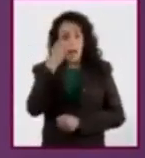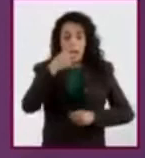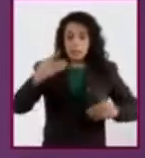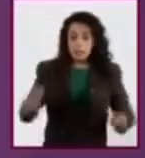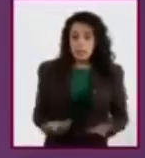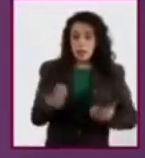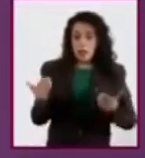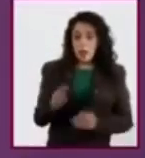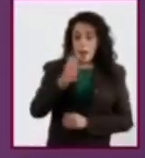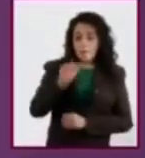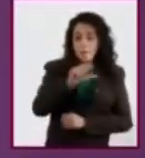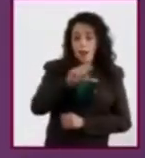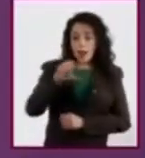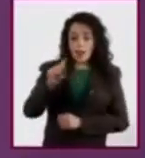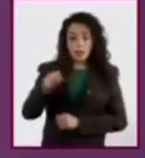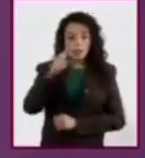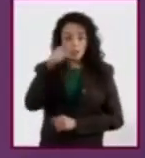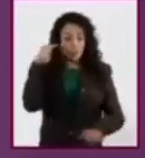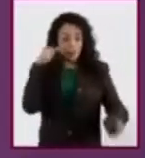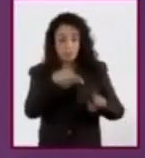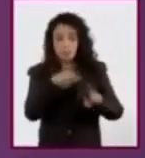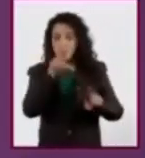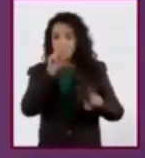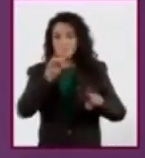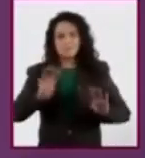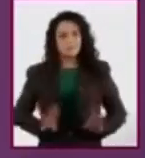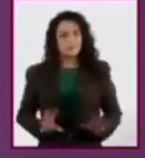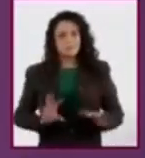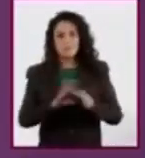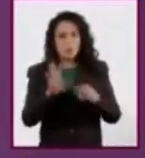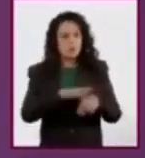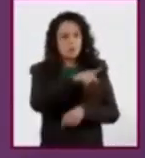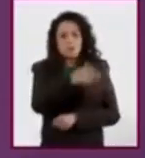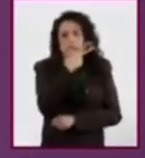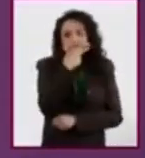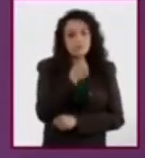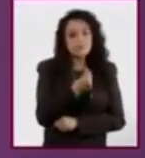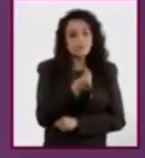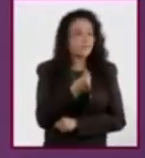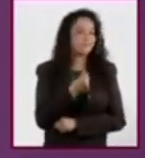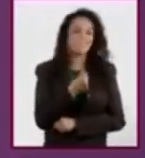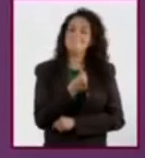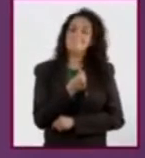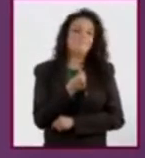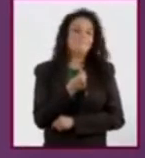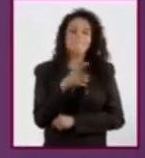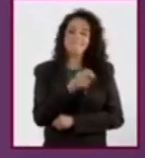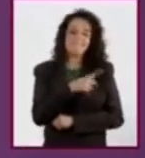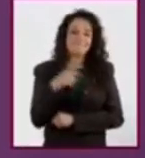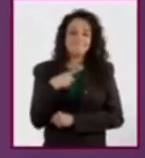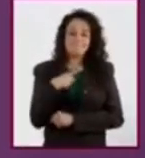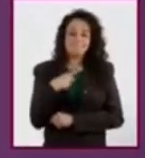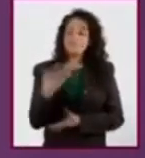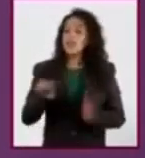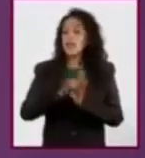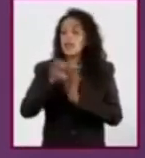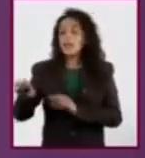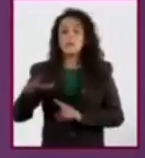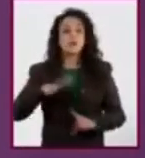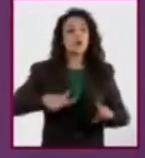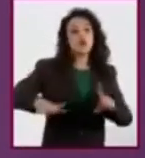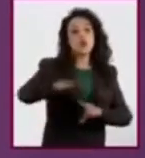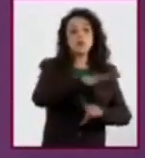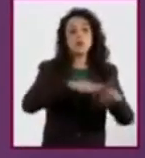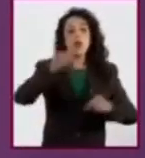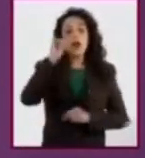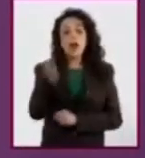artística no es adecuada para él, por el hecho de ser hombre. Si hablamos del contexto escolar, tanto